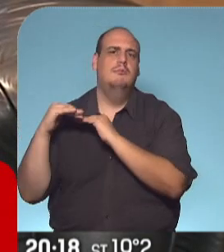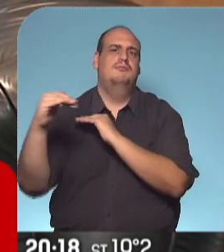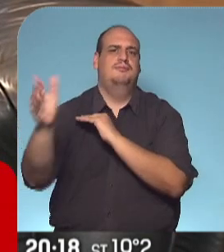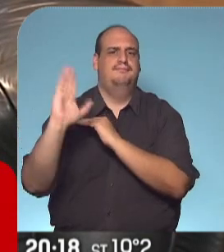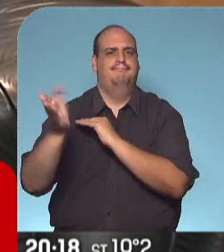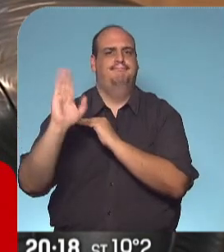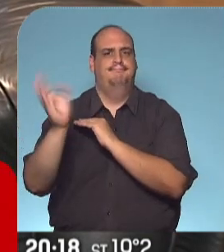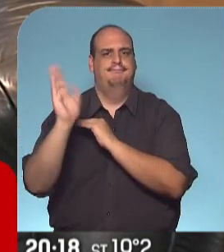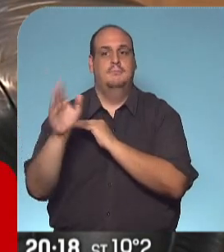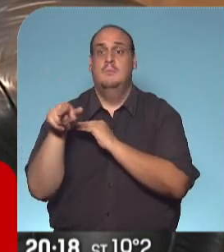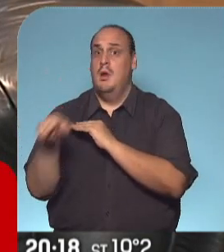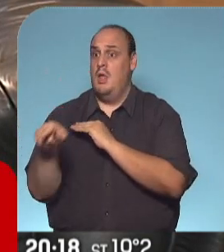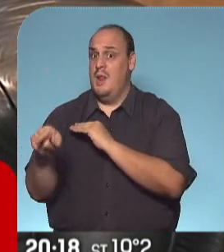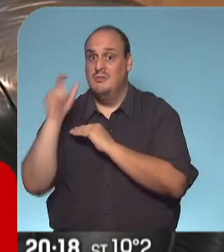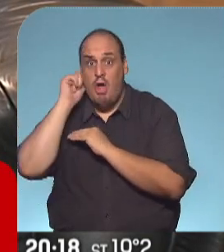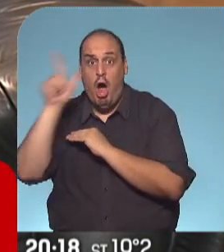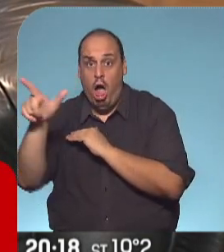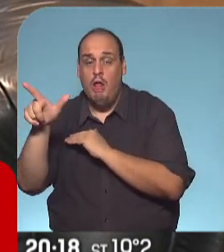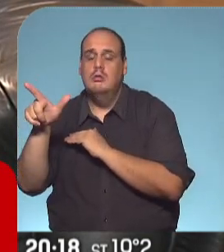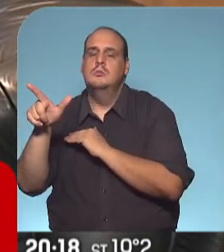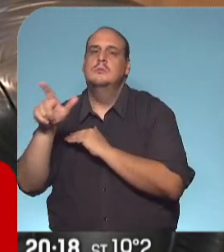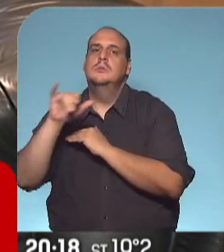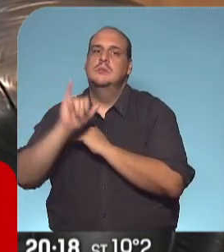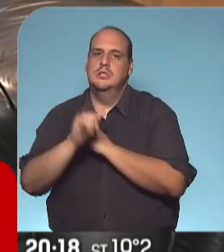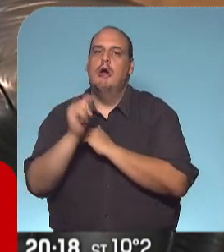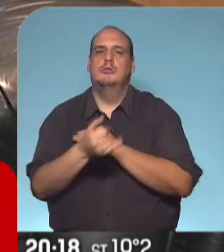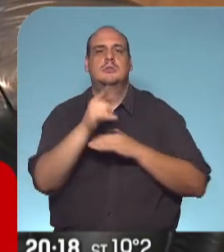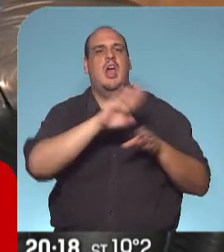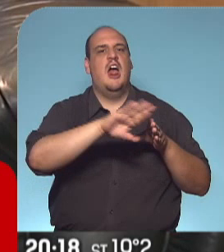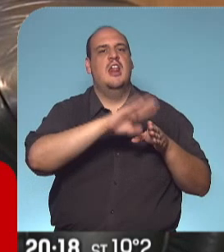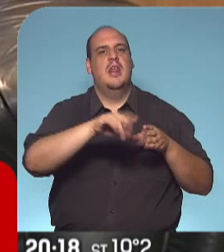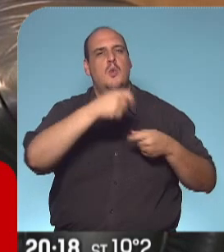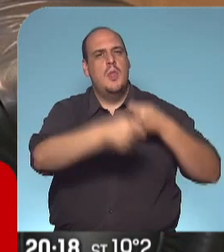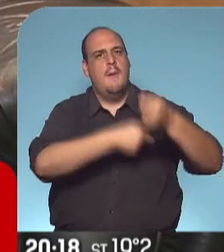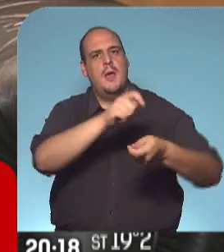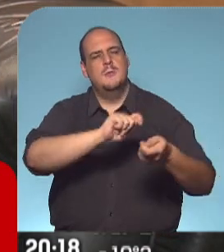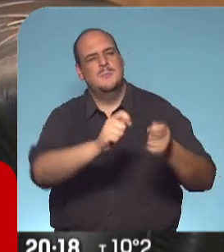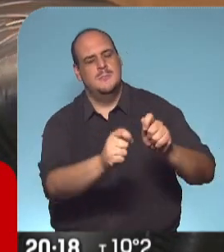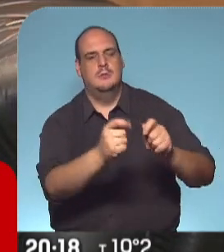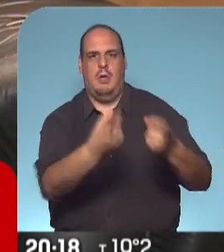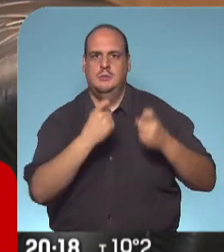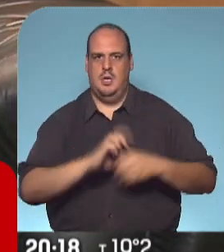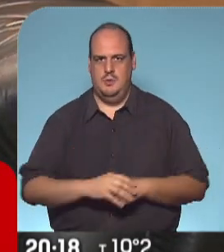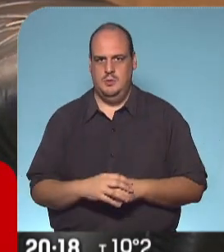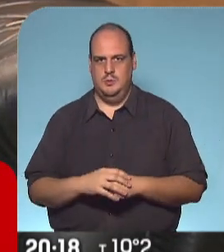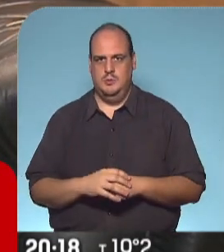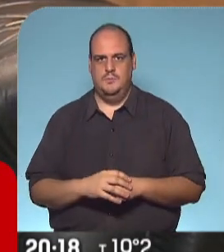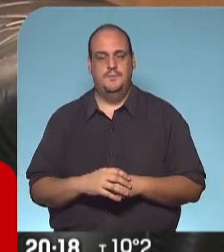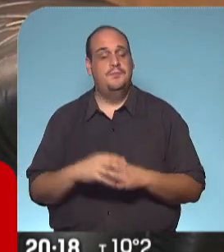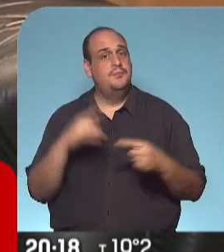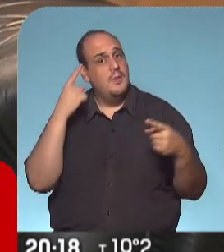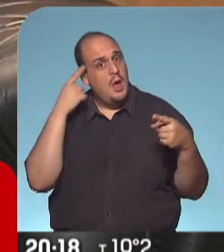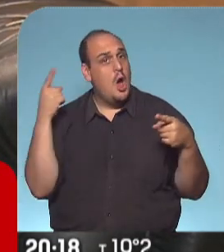tiempo. Y para eso es necesario reestructurar la deuda de la forma en que estamos buscando hacerlo. Y apuntamos a